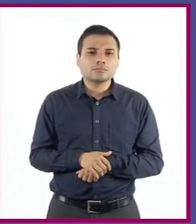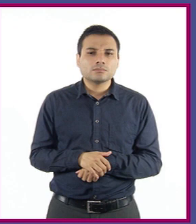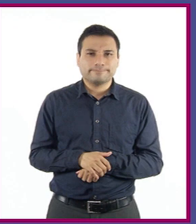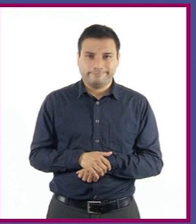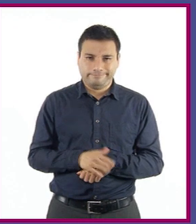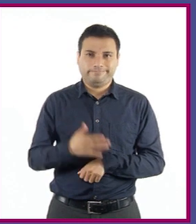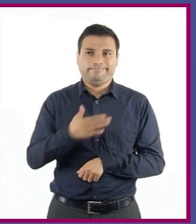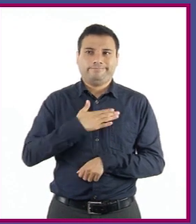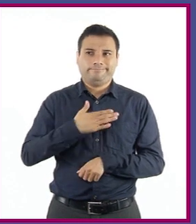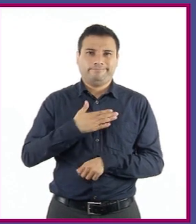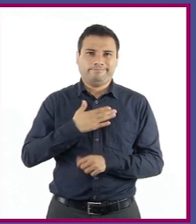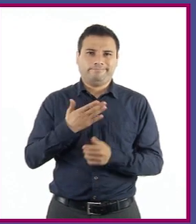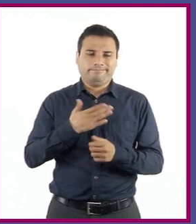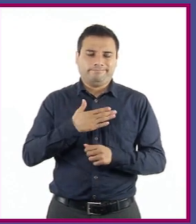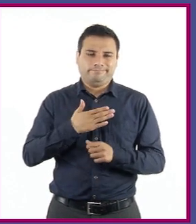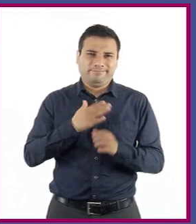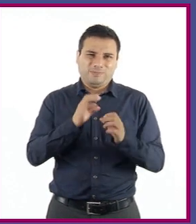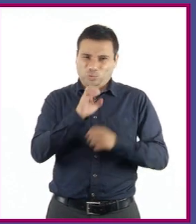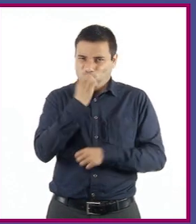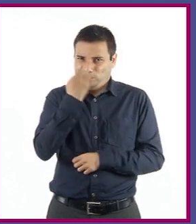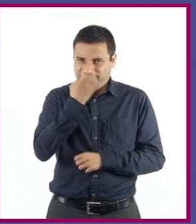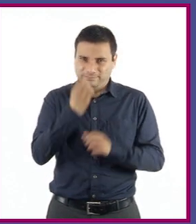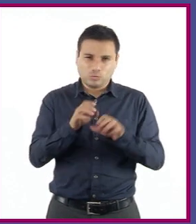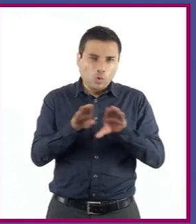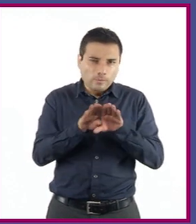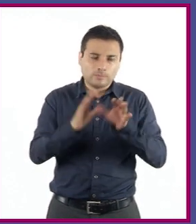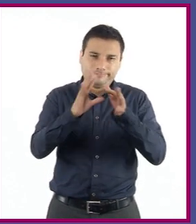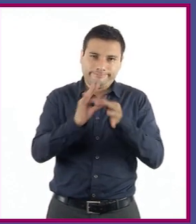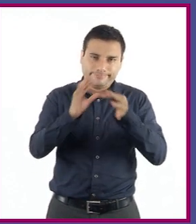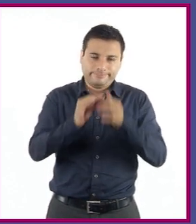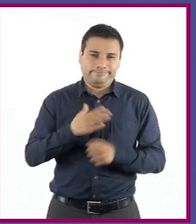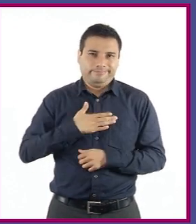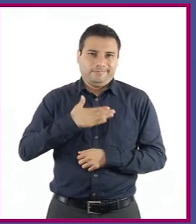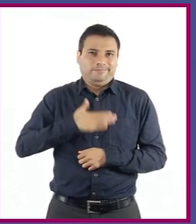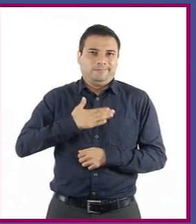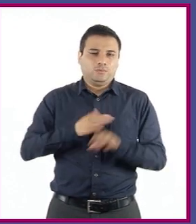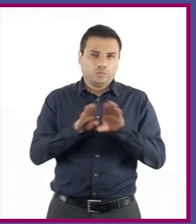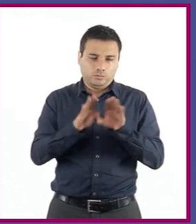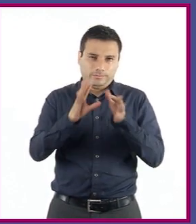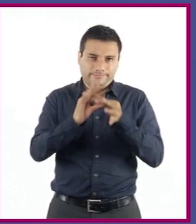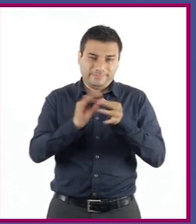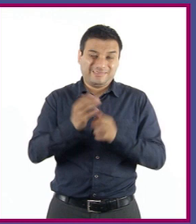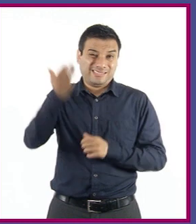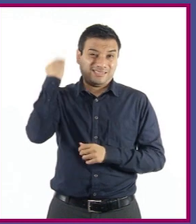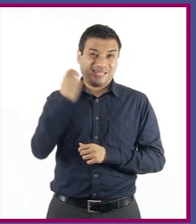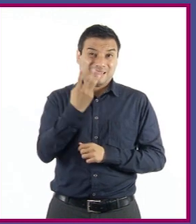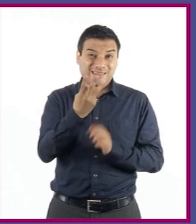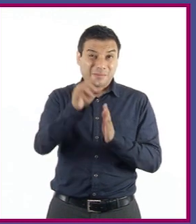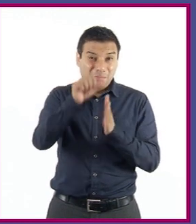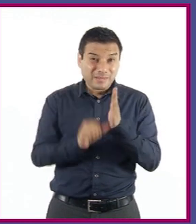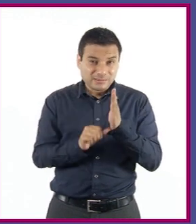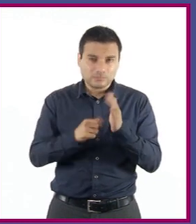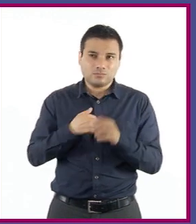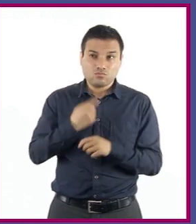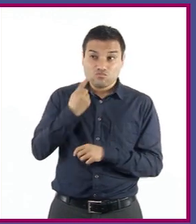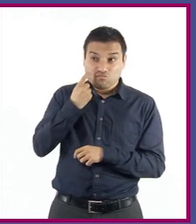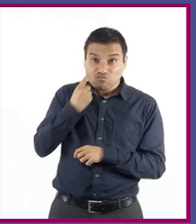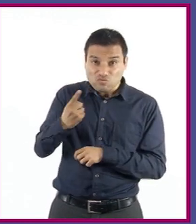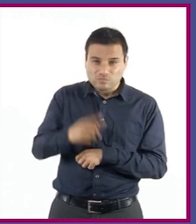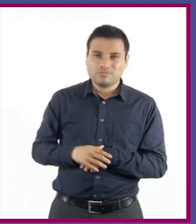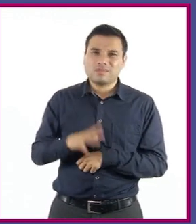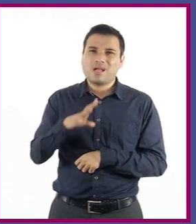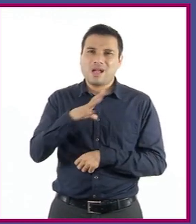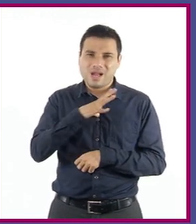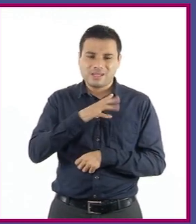encuentran nuestras instalaciones, en particular el baño de nuestra escuela. Desde hace 3 meses nos dimos cuenta de que había